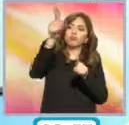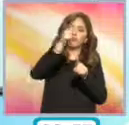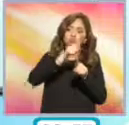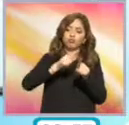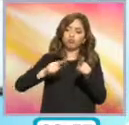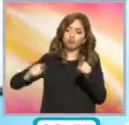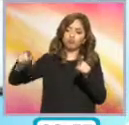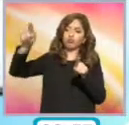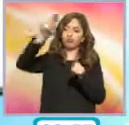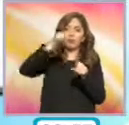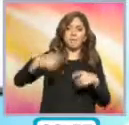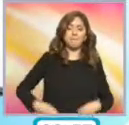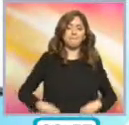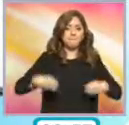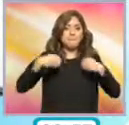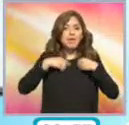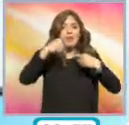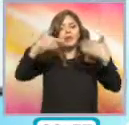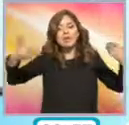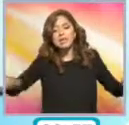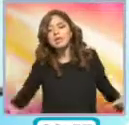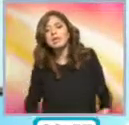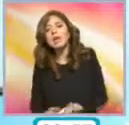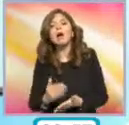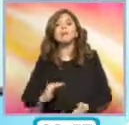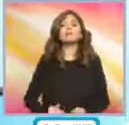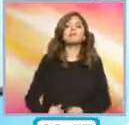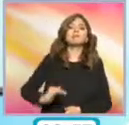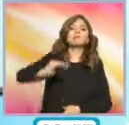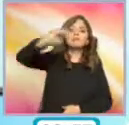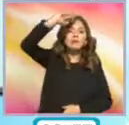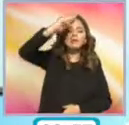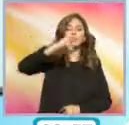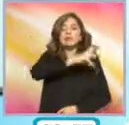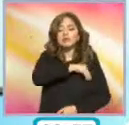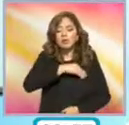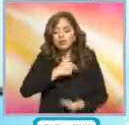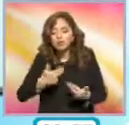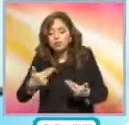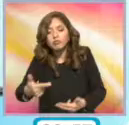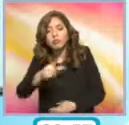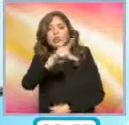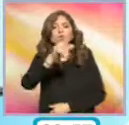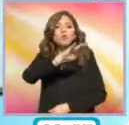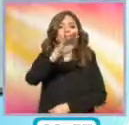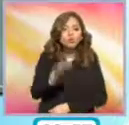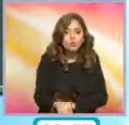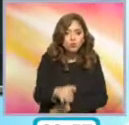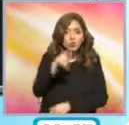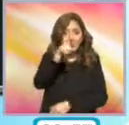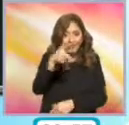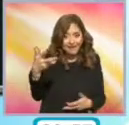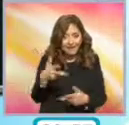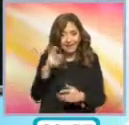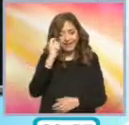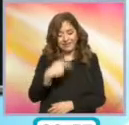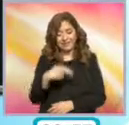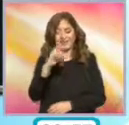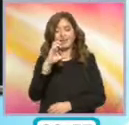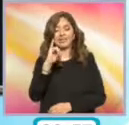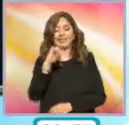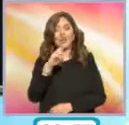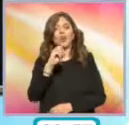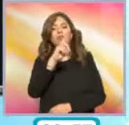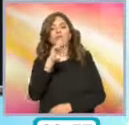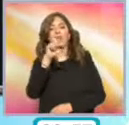es el ciclo de la vida, y bueno, es una gran frase como para pensar en esto. Es el ciclo de la vida, ¿sí? Y también lo simultáneo, porque